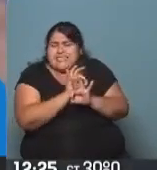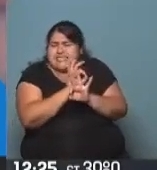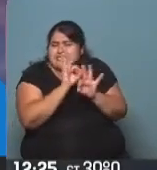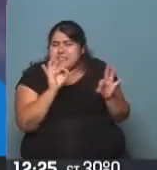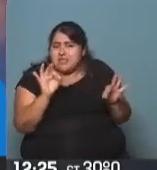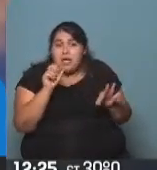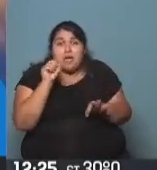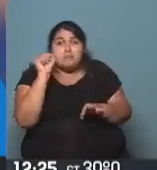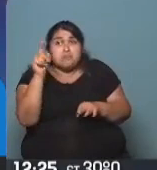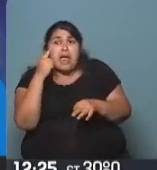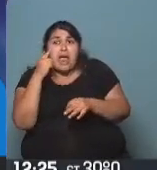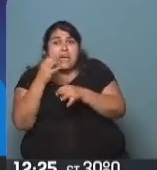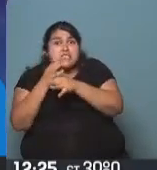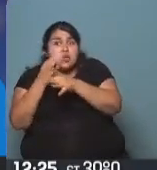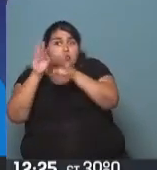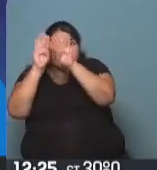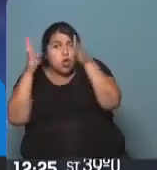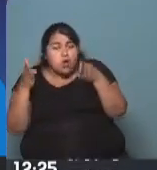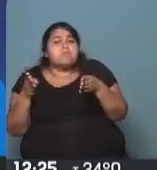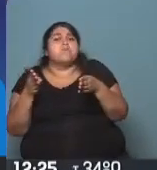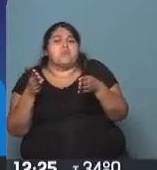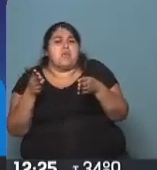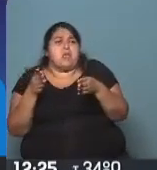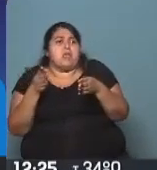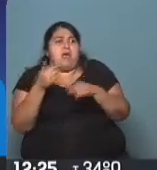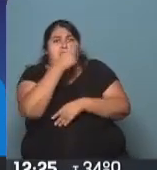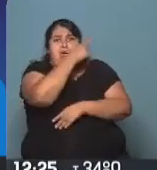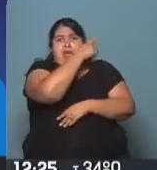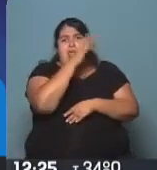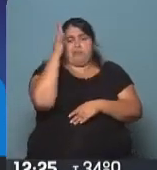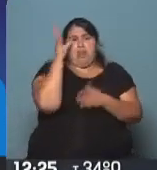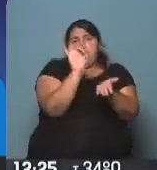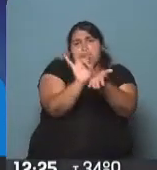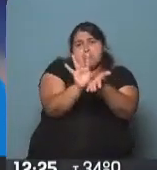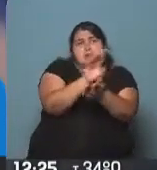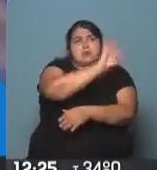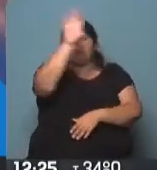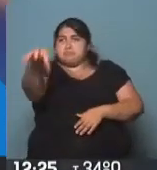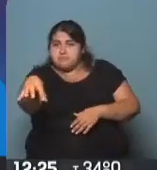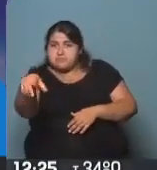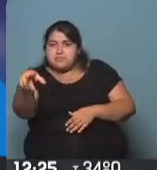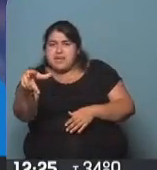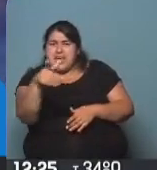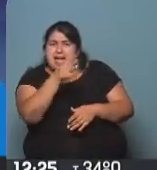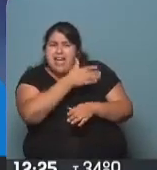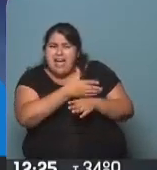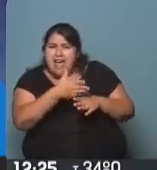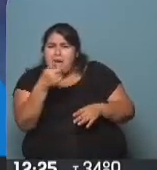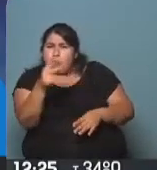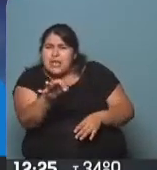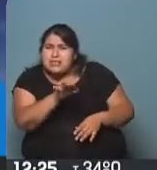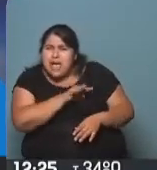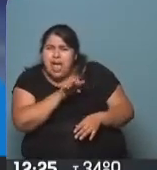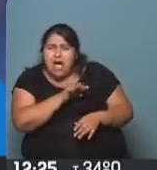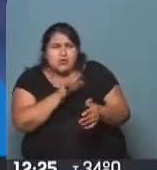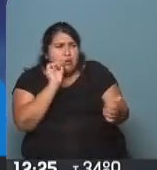una institución que en Italia había sido denunciada, expulsada y llegó a Mendoza, y durante años, pero durante más de 20 años se cometieron